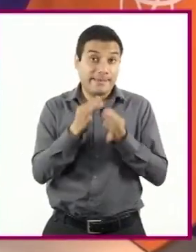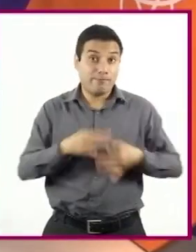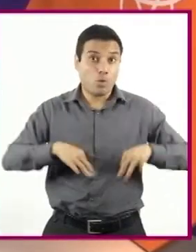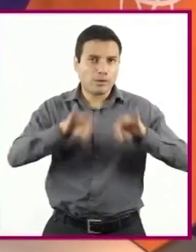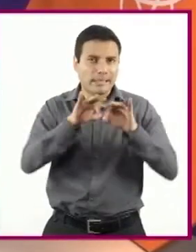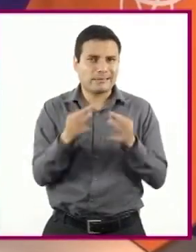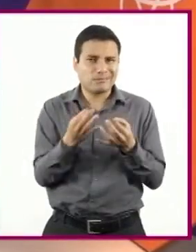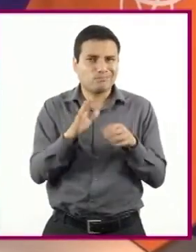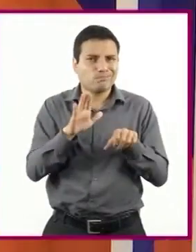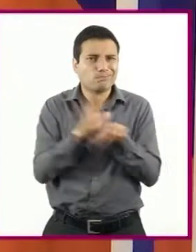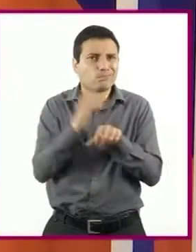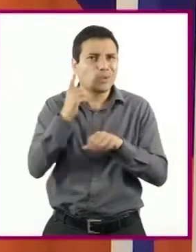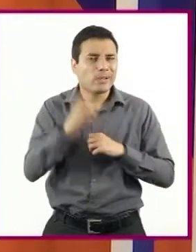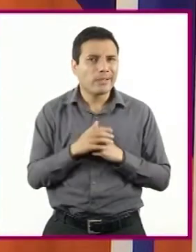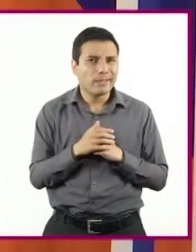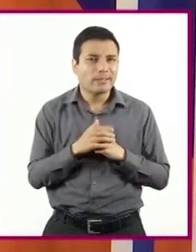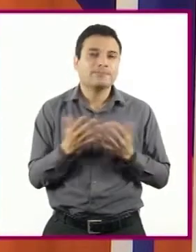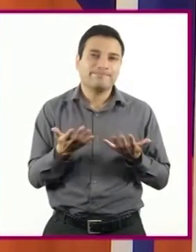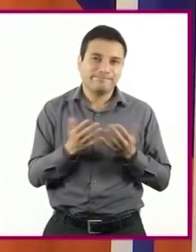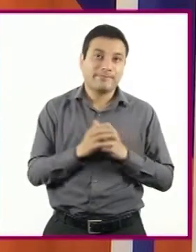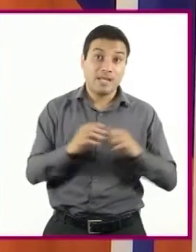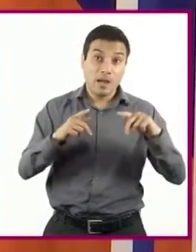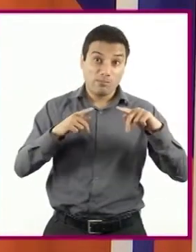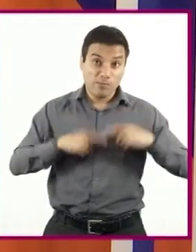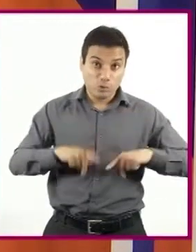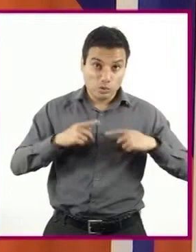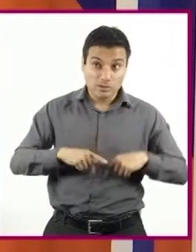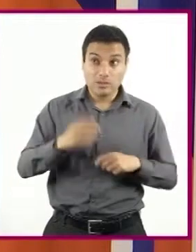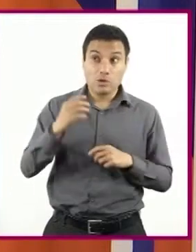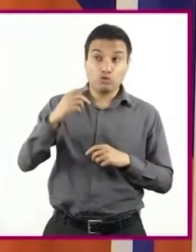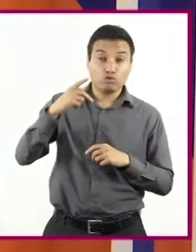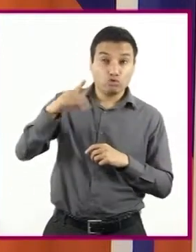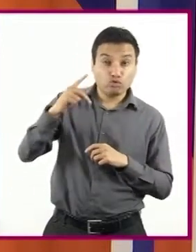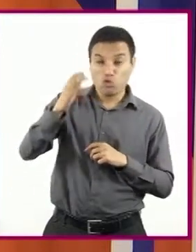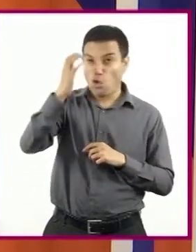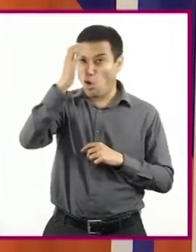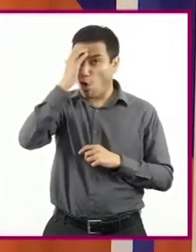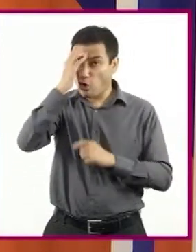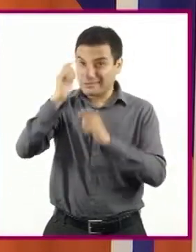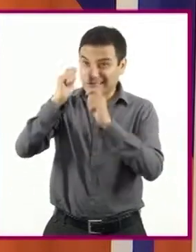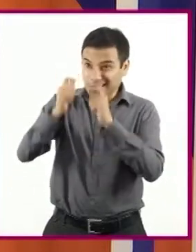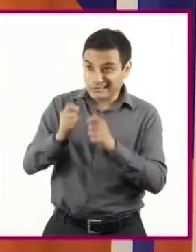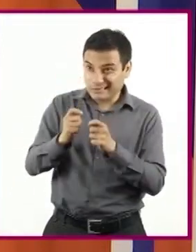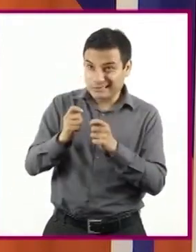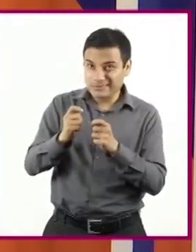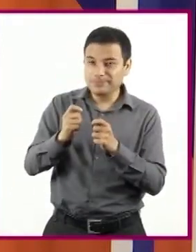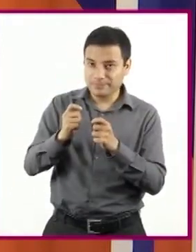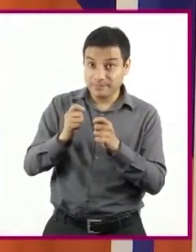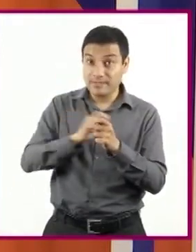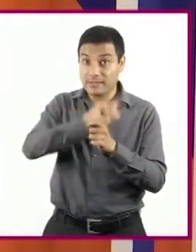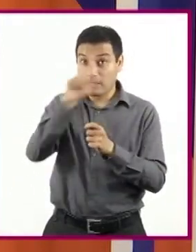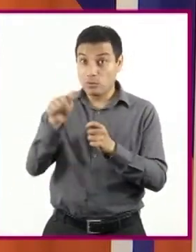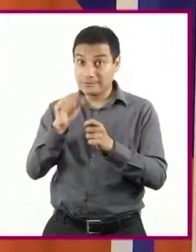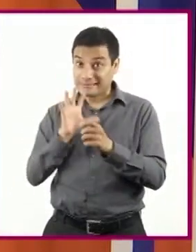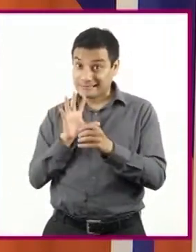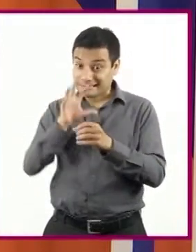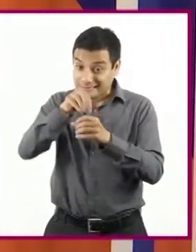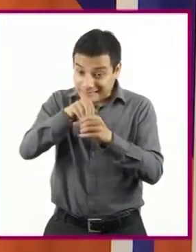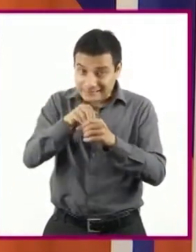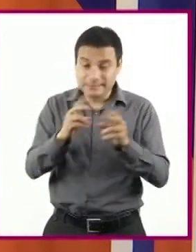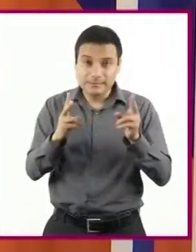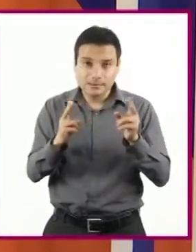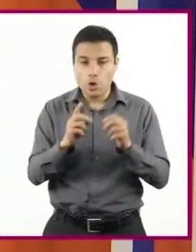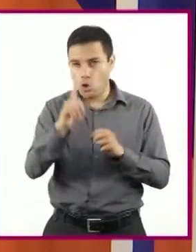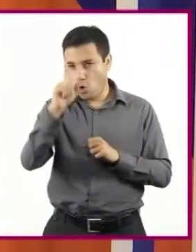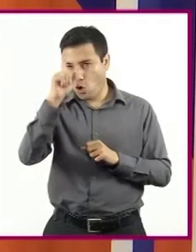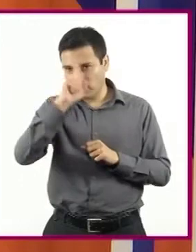de su propósito social es aprovechar los conocimientos populares para ejemplificar, puntualizar, dar un